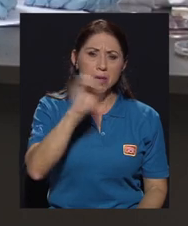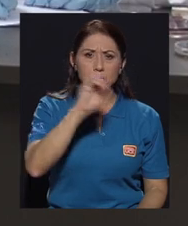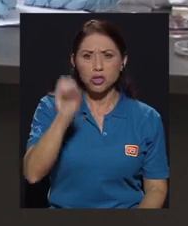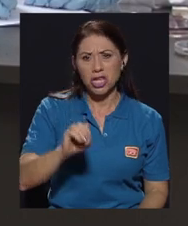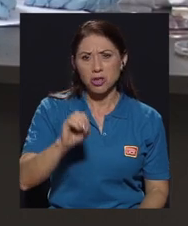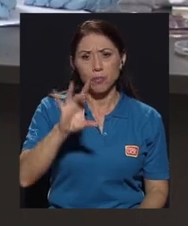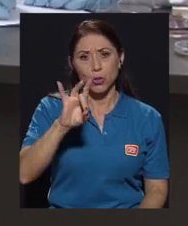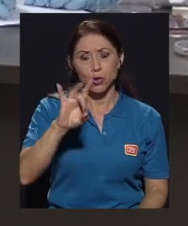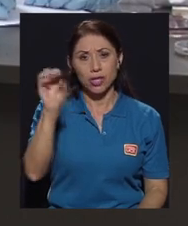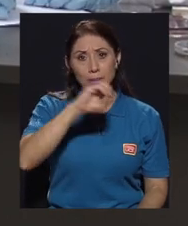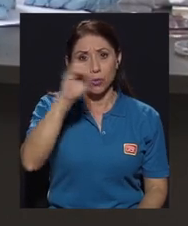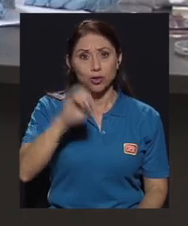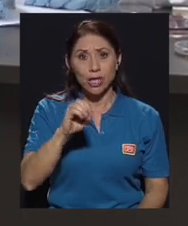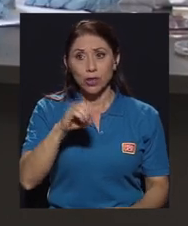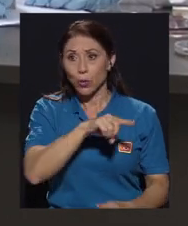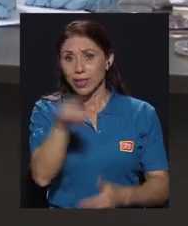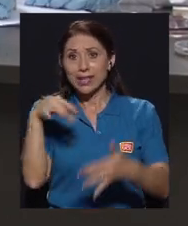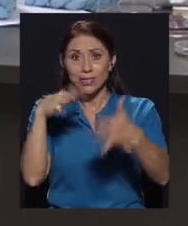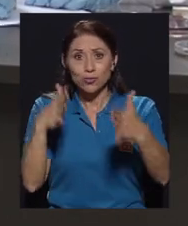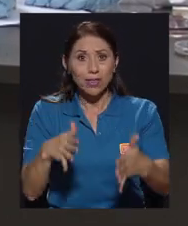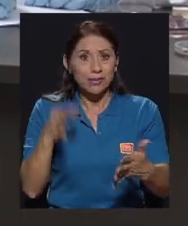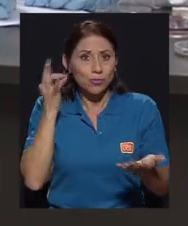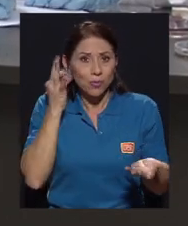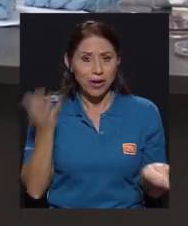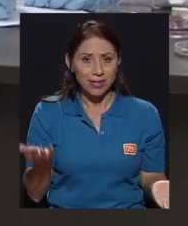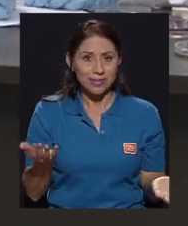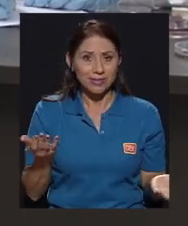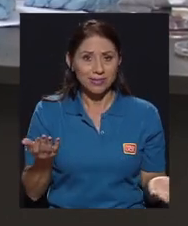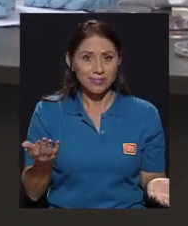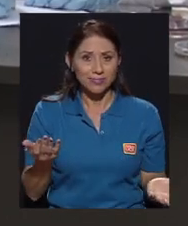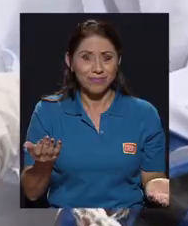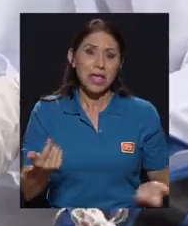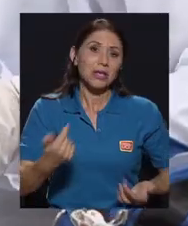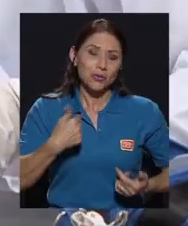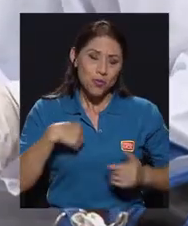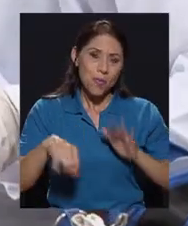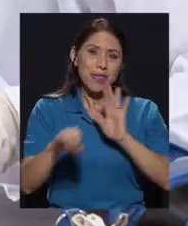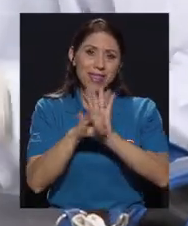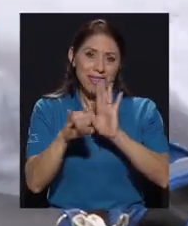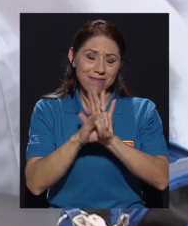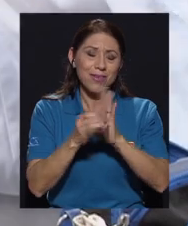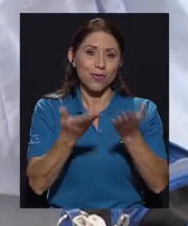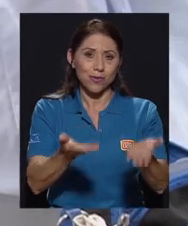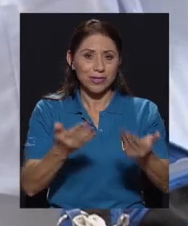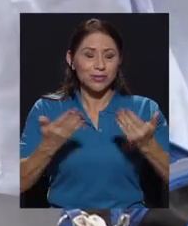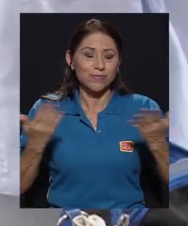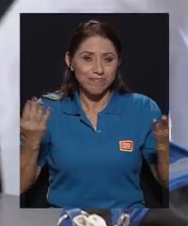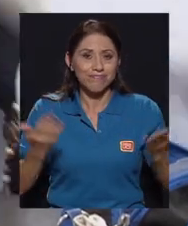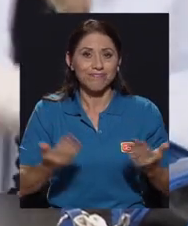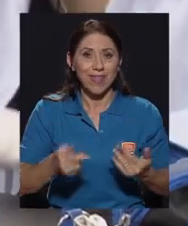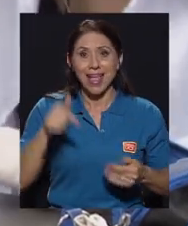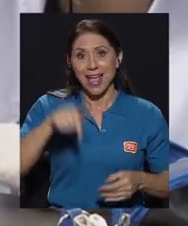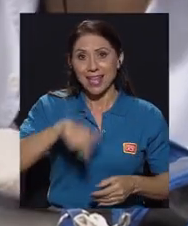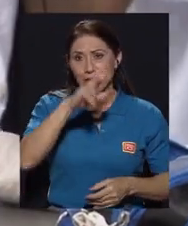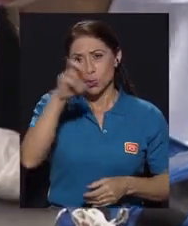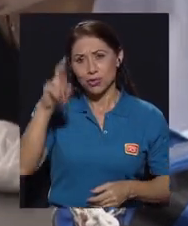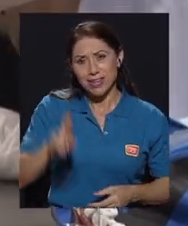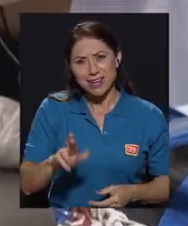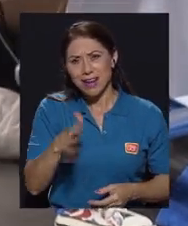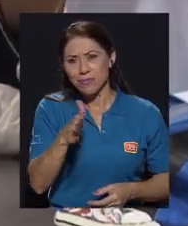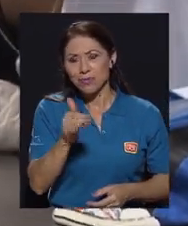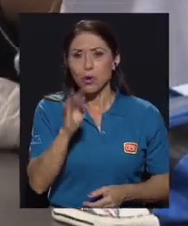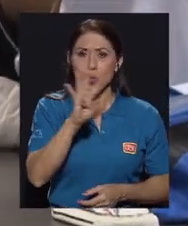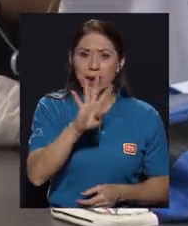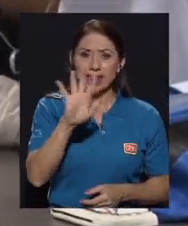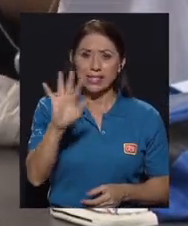80% de los estudiantes que tengo aquí son mujeres, ¿verdad? Y por supuesto que yo me identifico mucho con eso. Ahí en Costa Rica sí anda